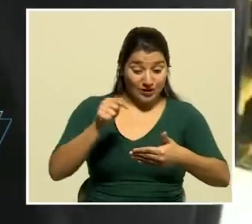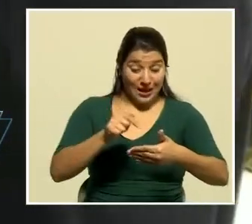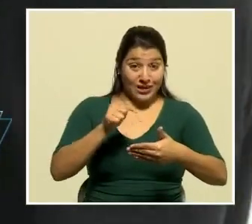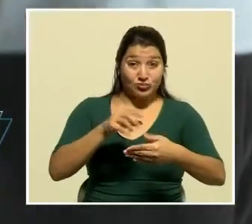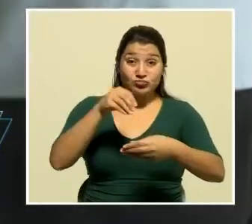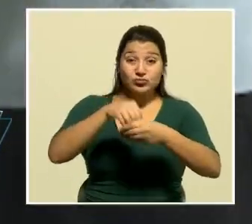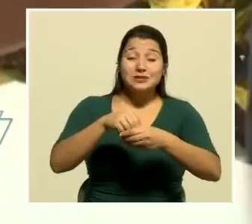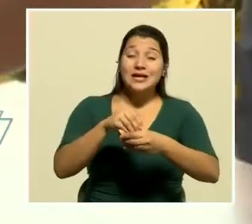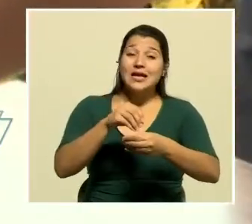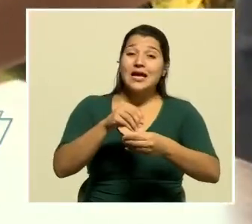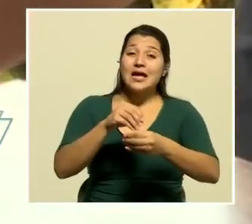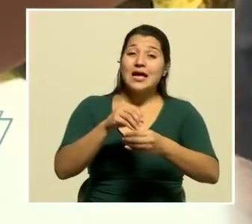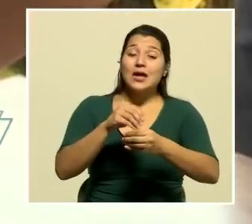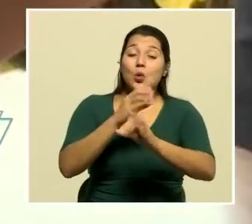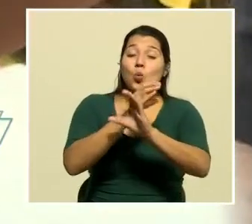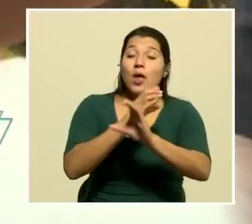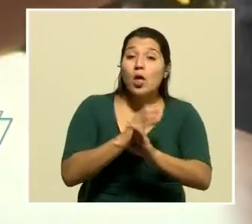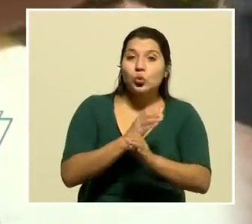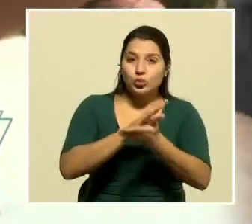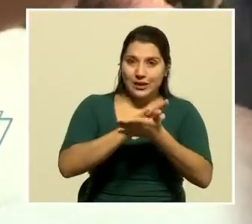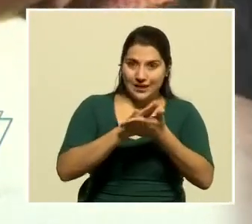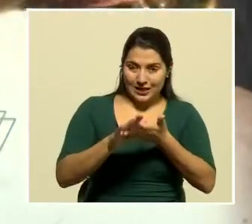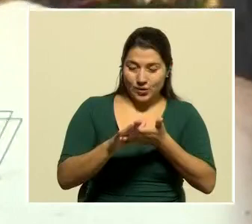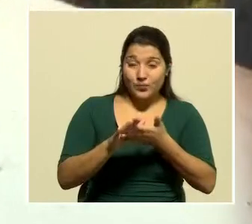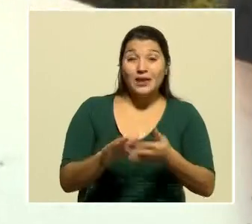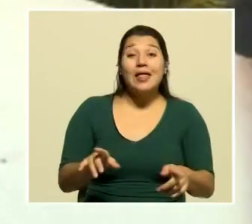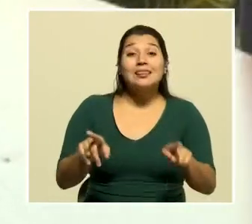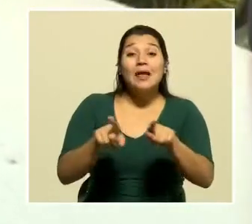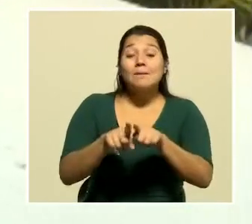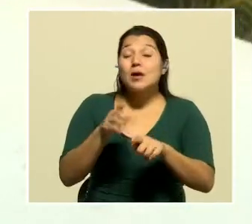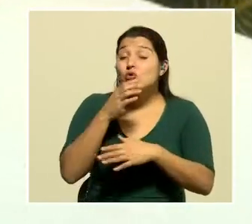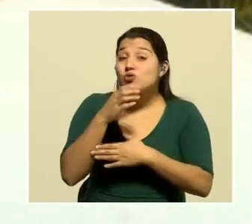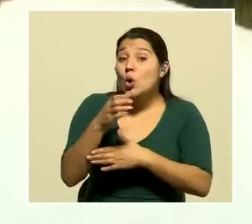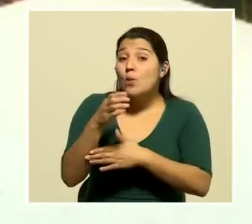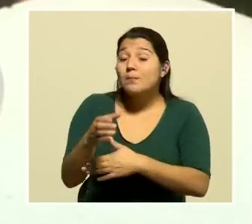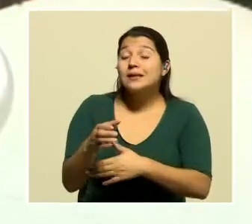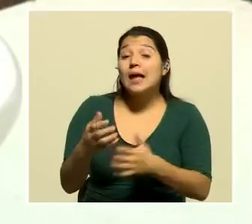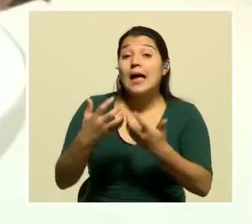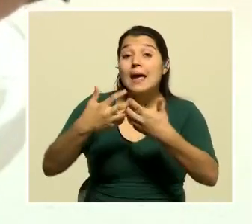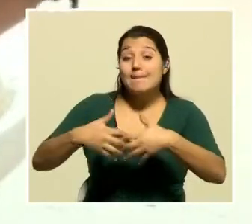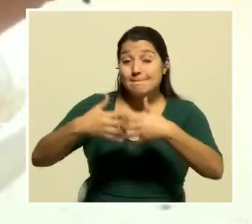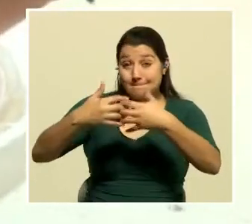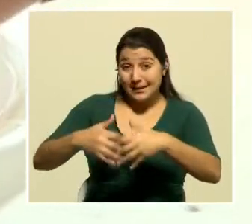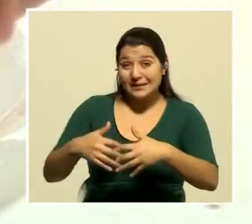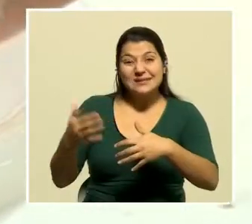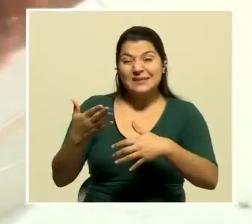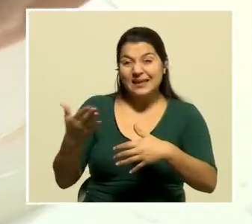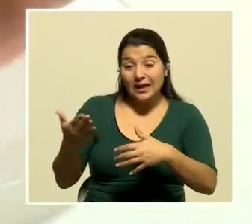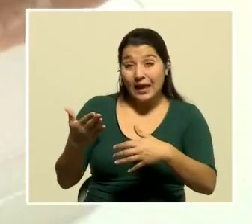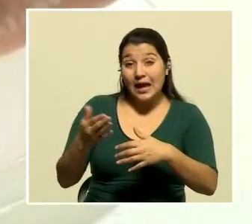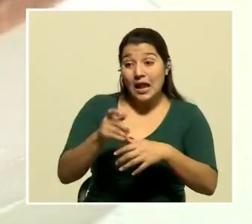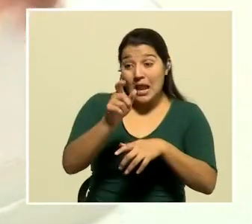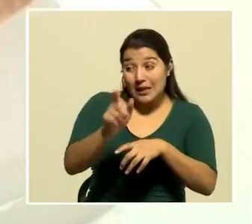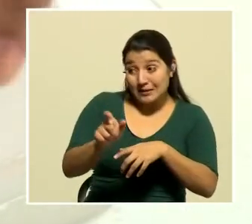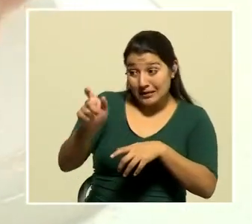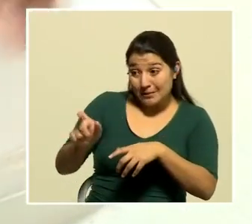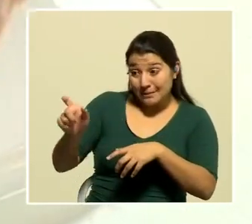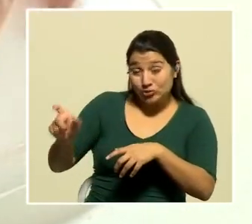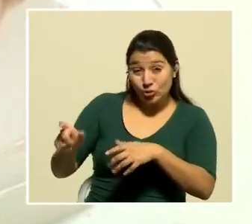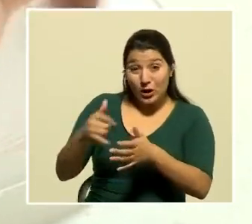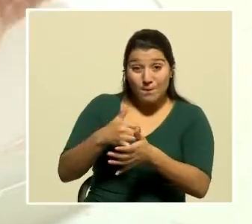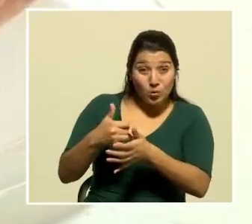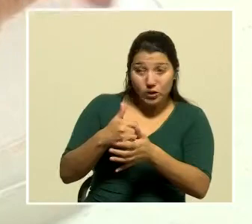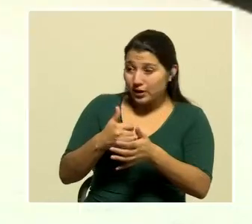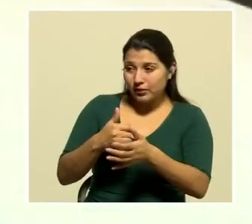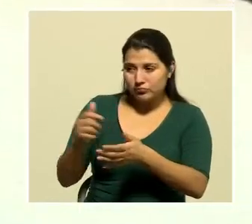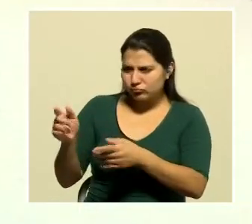de higiene en cada operación. El análisis también recomienda a las empresas separar a todos los colaboradores vulnerables enviando a